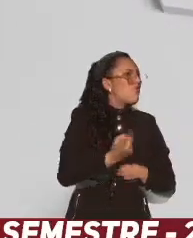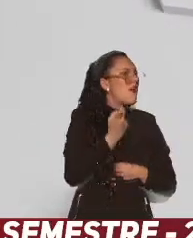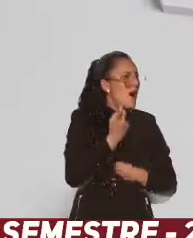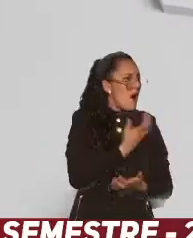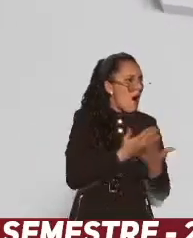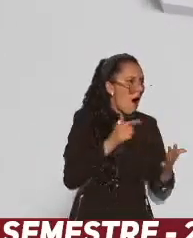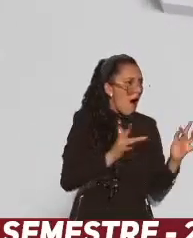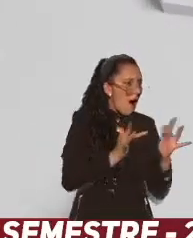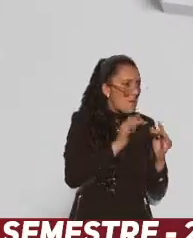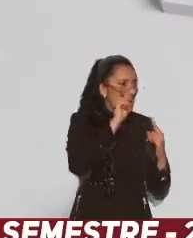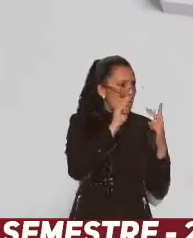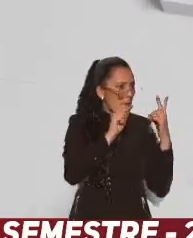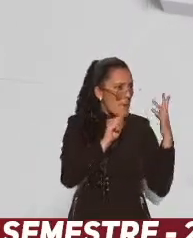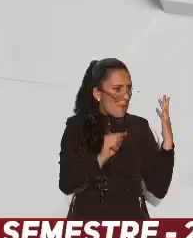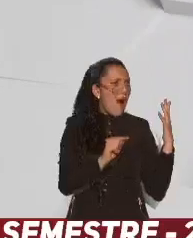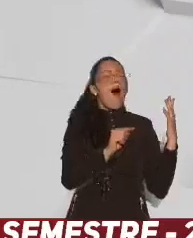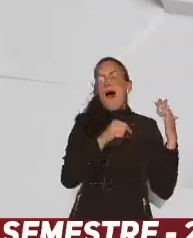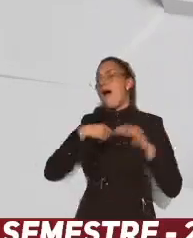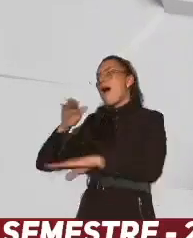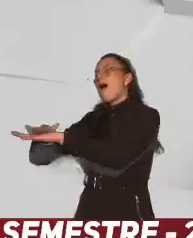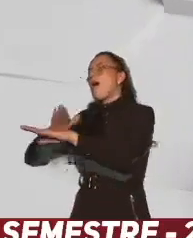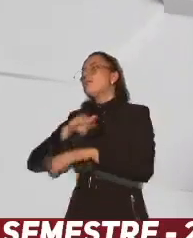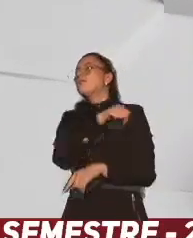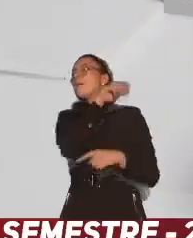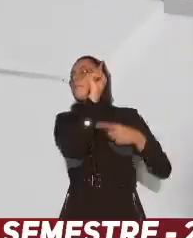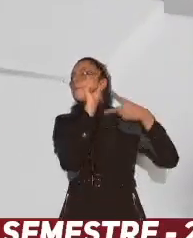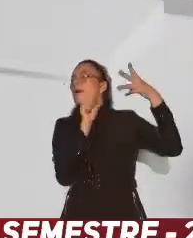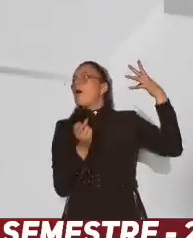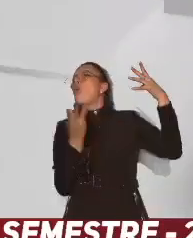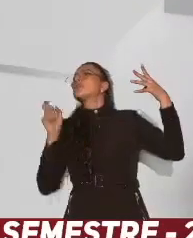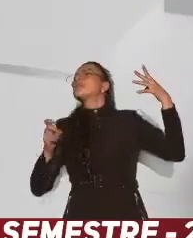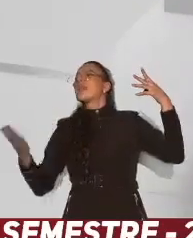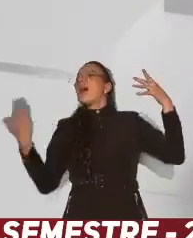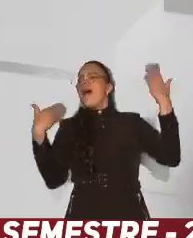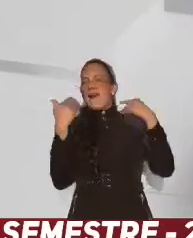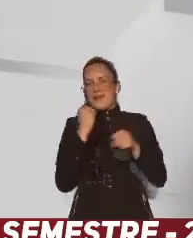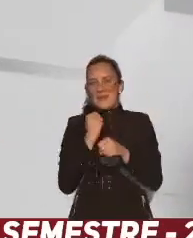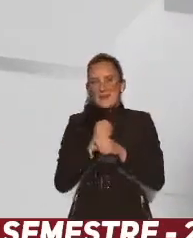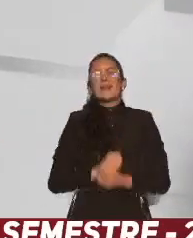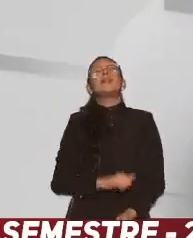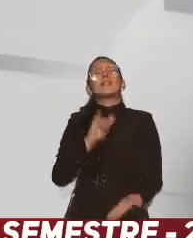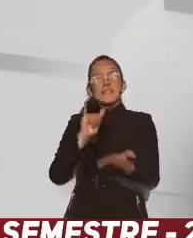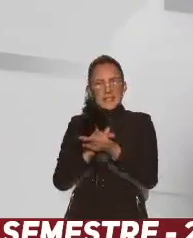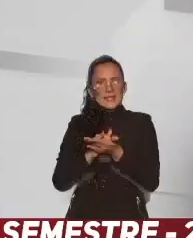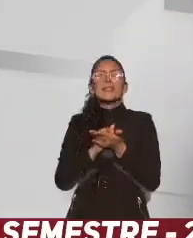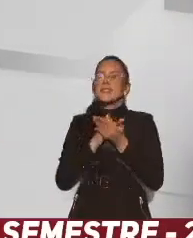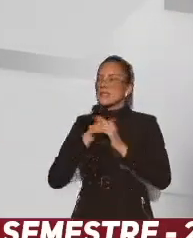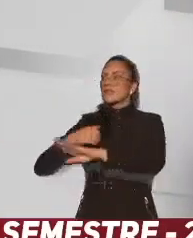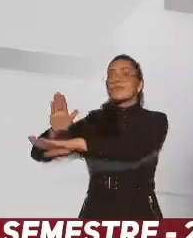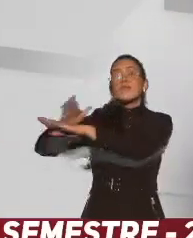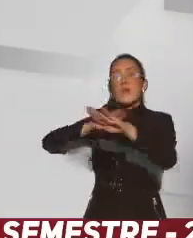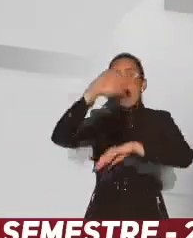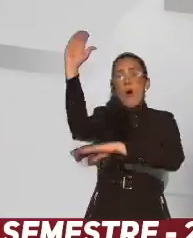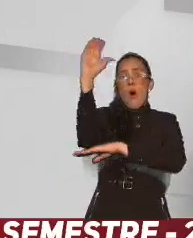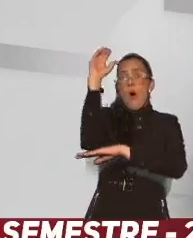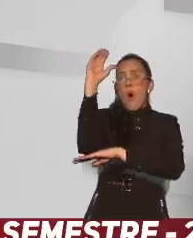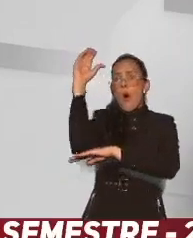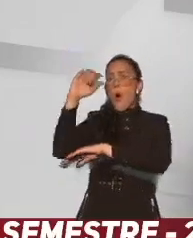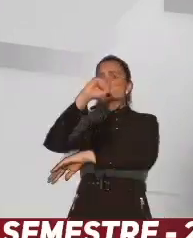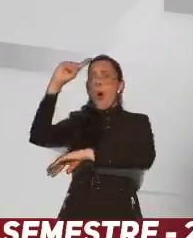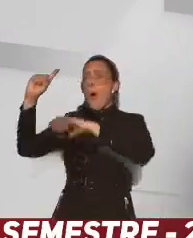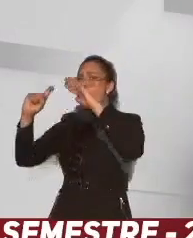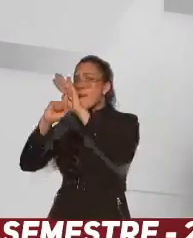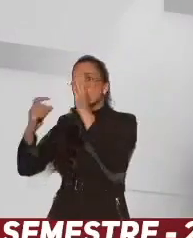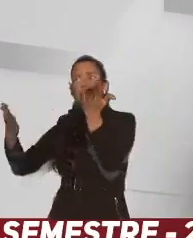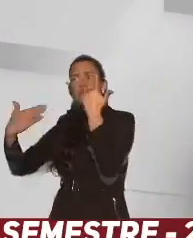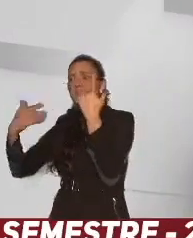contribuyendo a todos y cada uno de nuestros colombianos para que oferten el